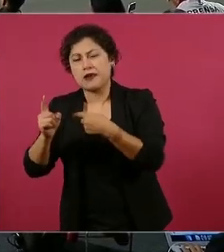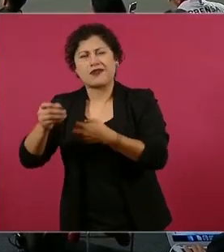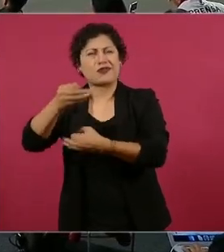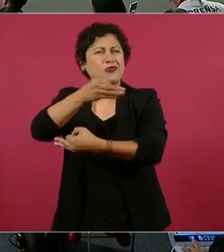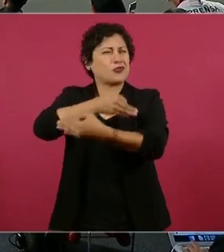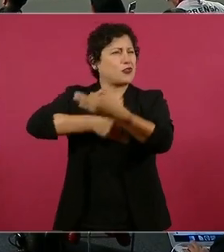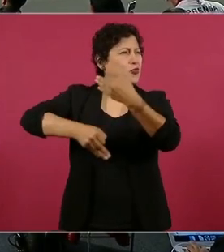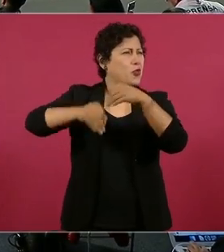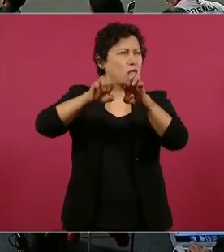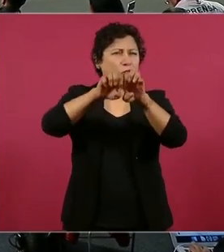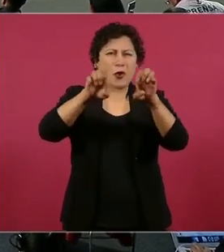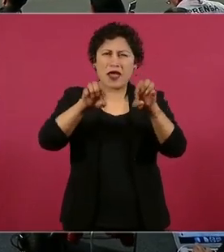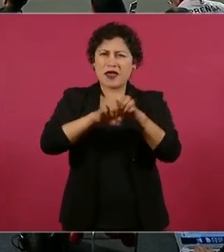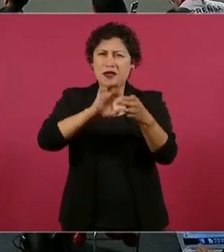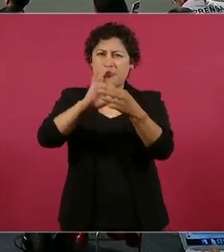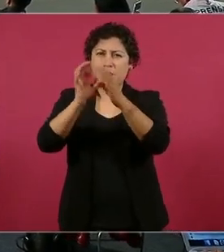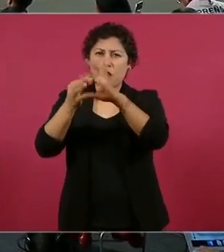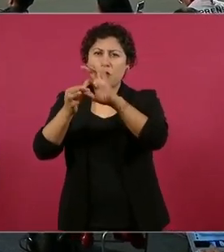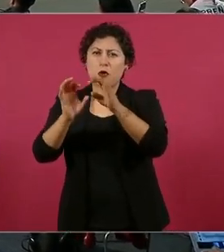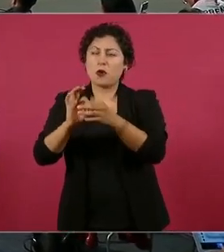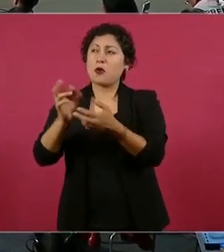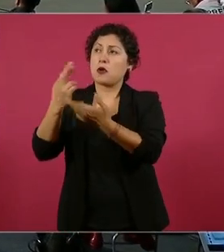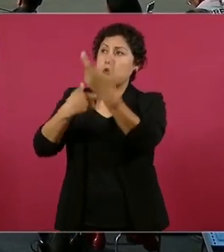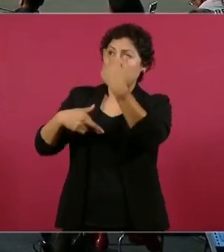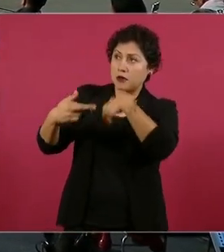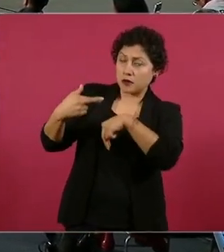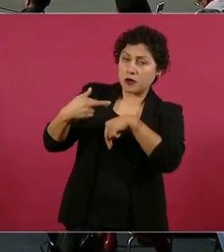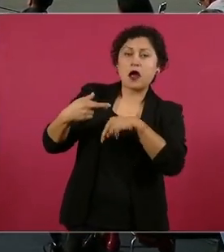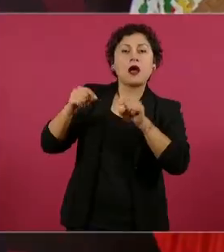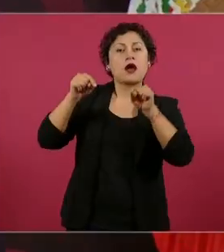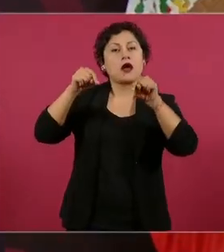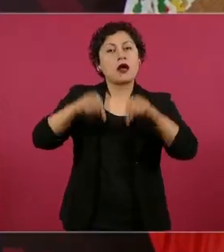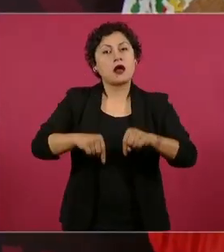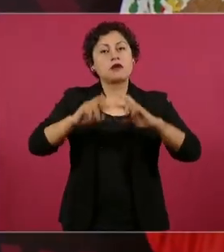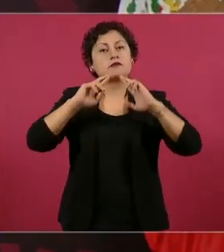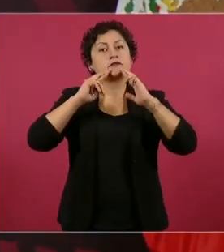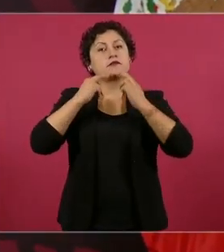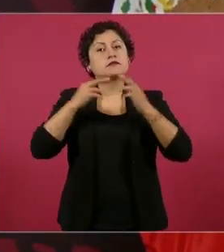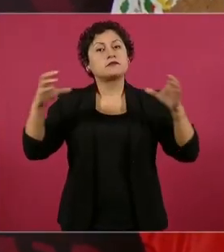todos nos vamos a reunir aquí y